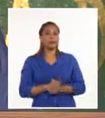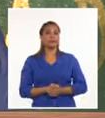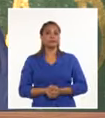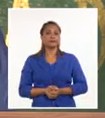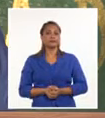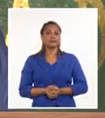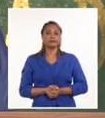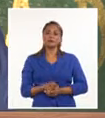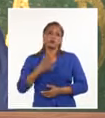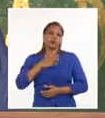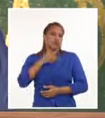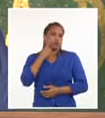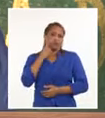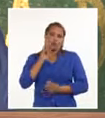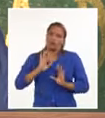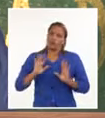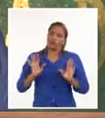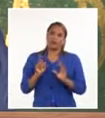yo no veo